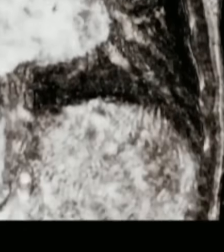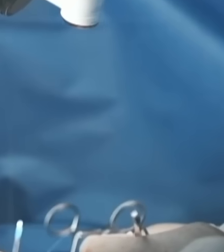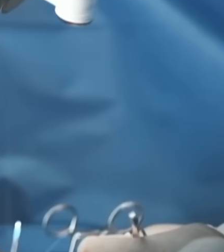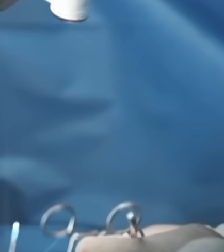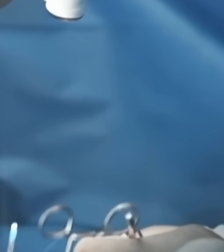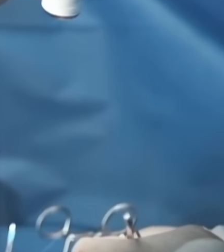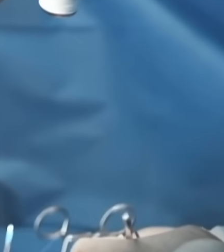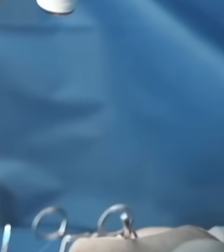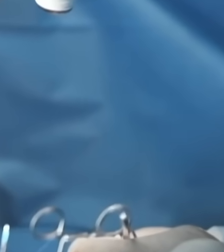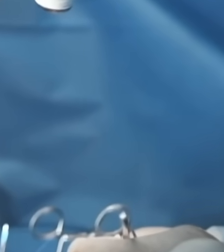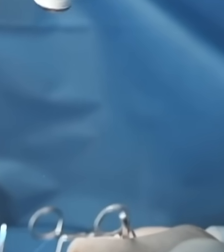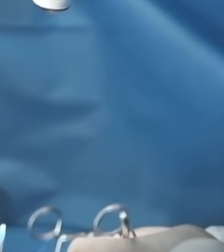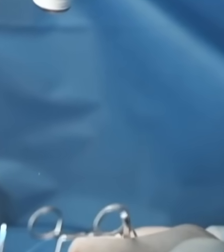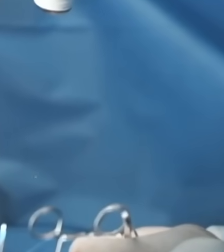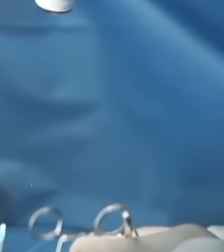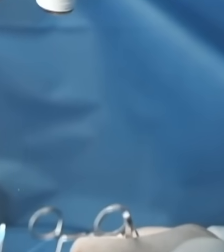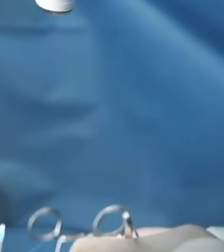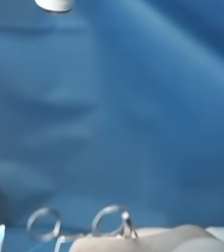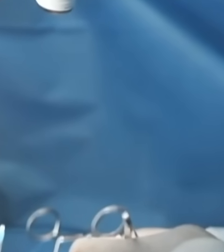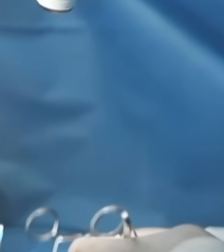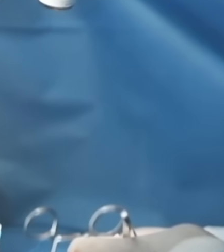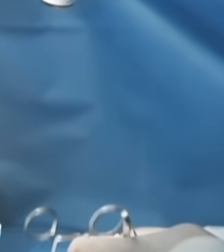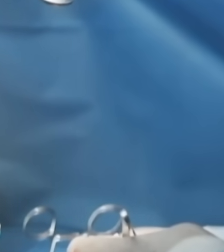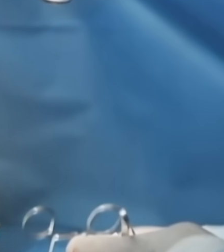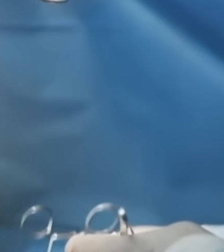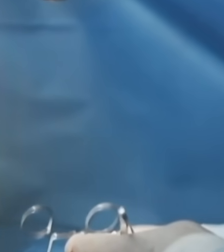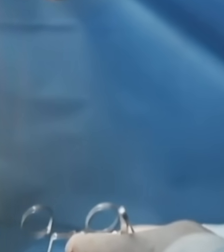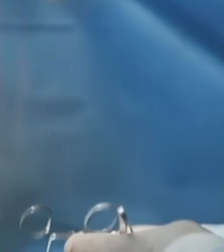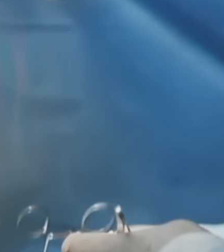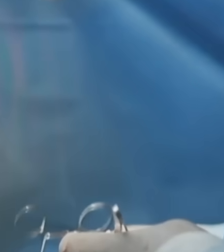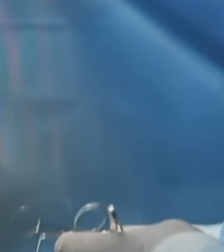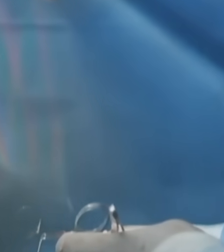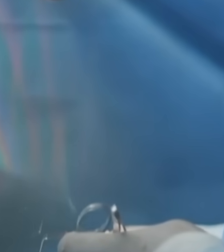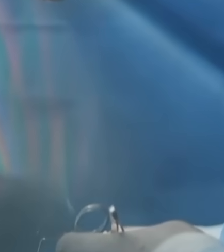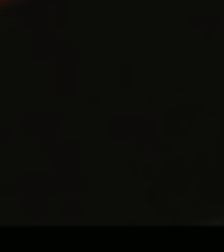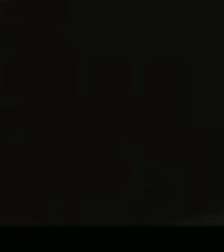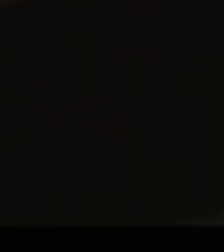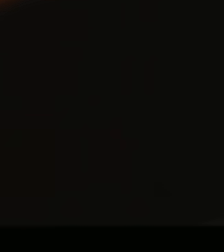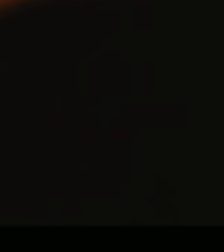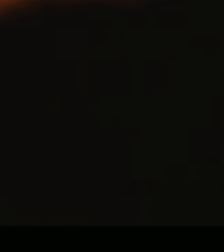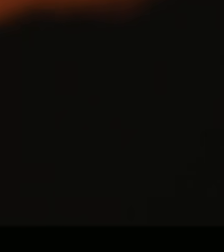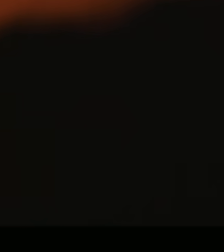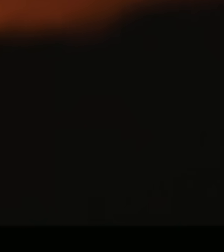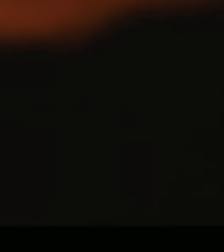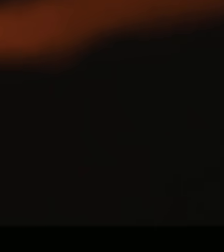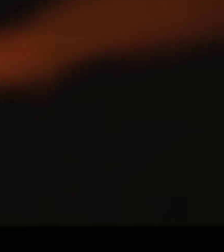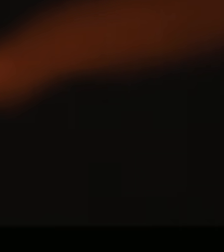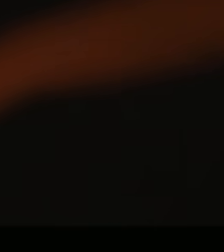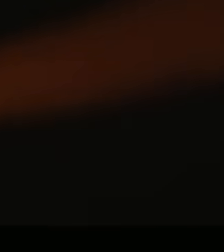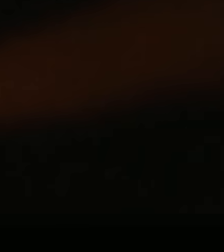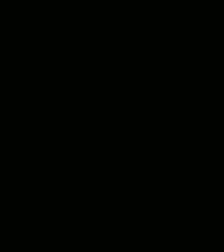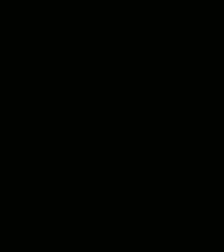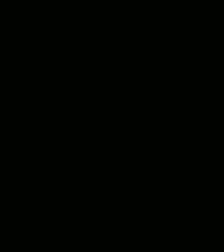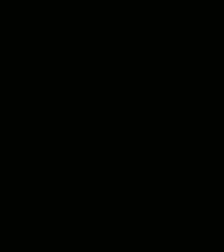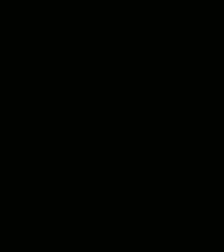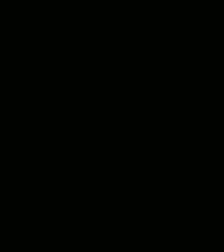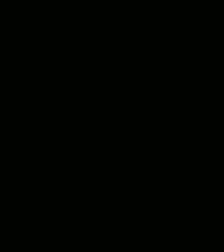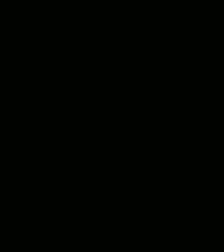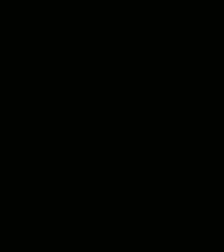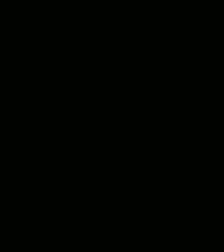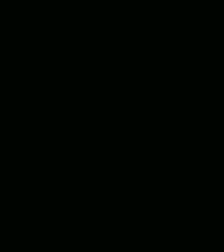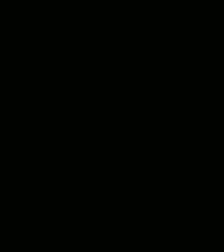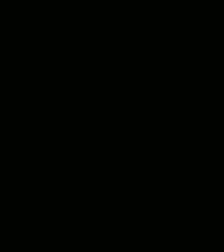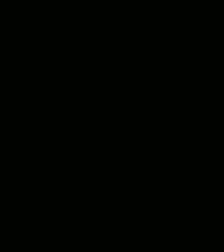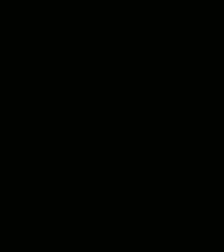ISSSTE. Con 26 años de trayectoria en el ISSSTE, es pionera en la práctica de cardiocirugía robótica, que con técnicas de mínima invasión permite